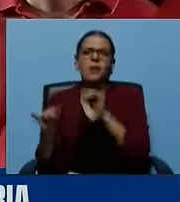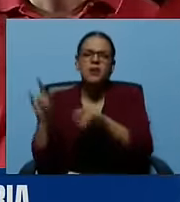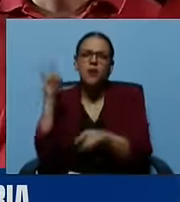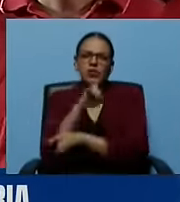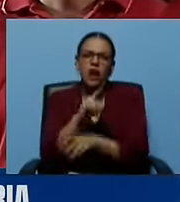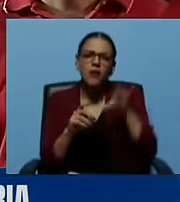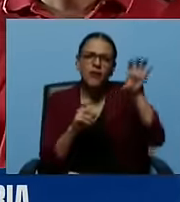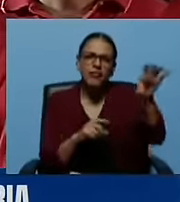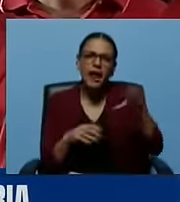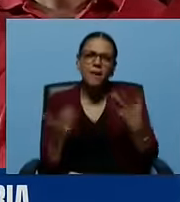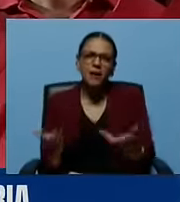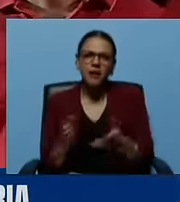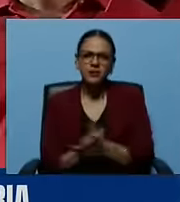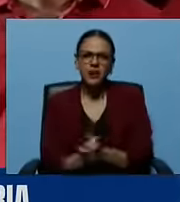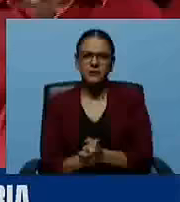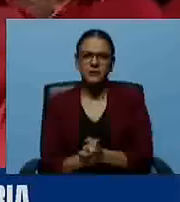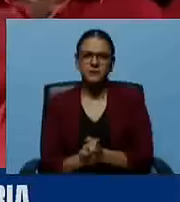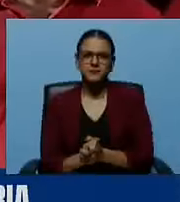de la patria.